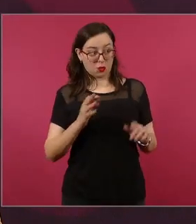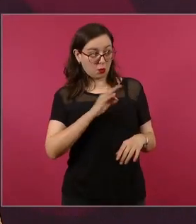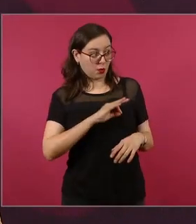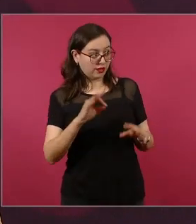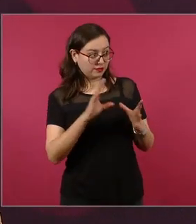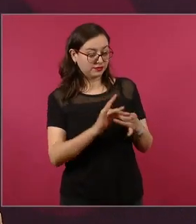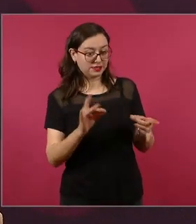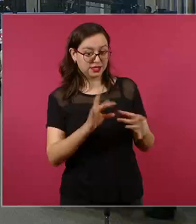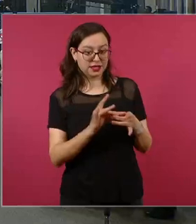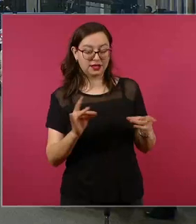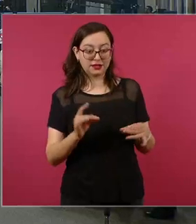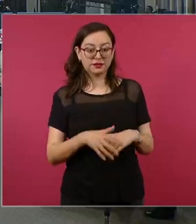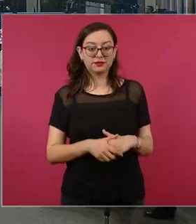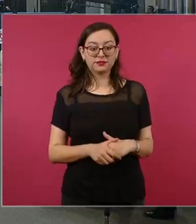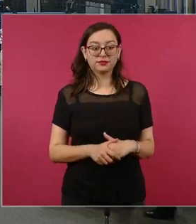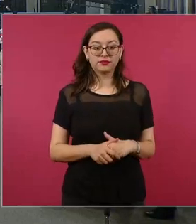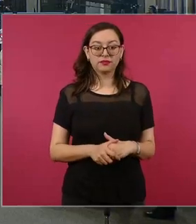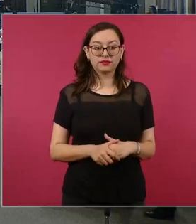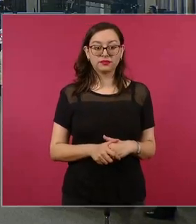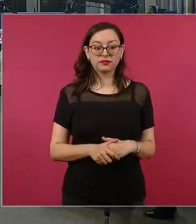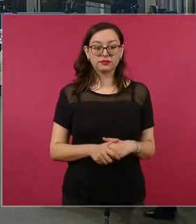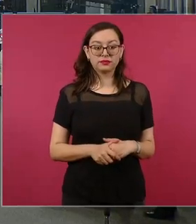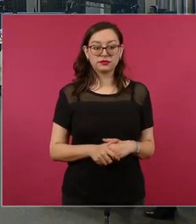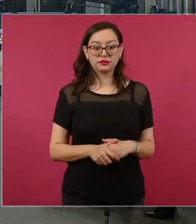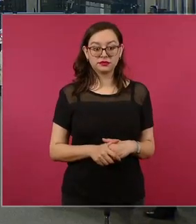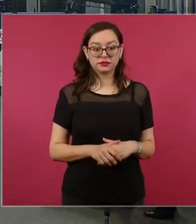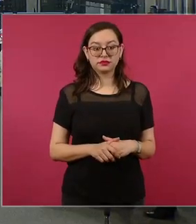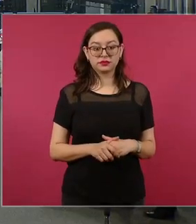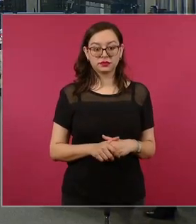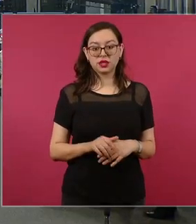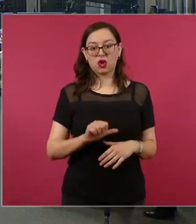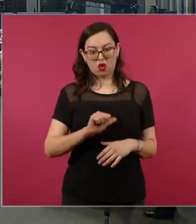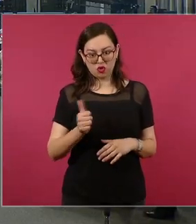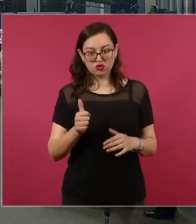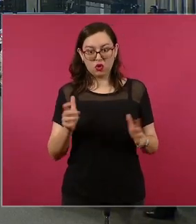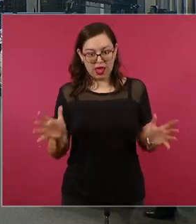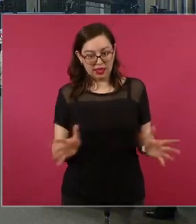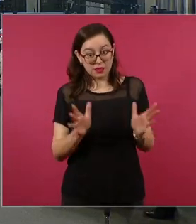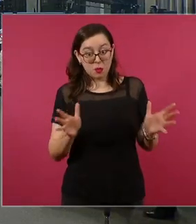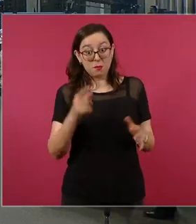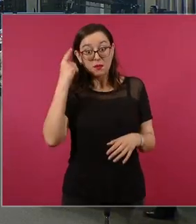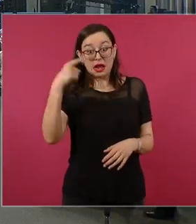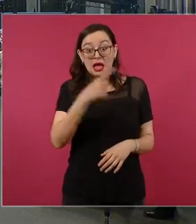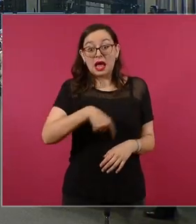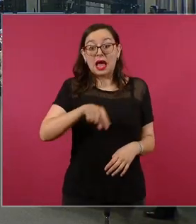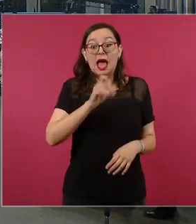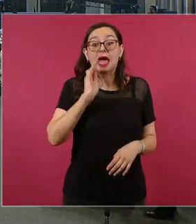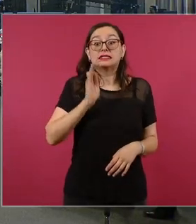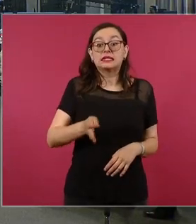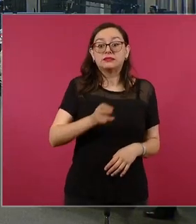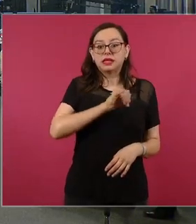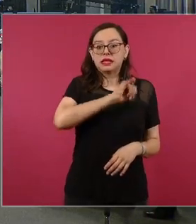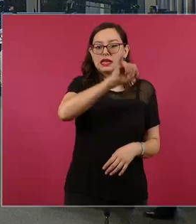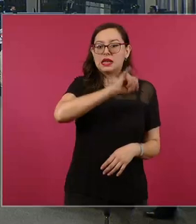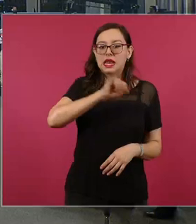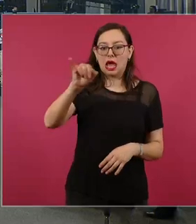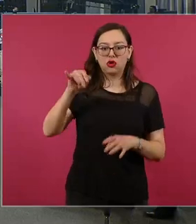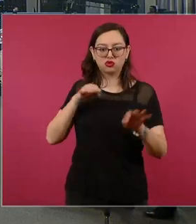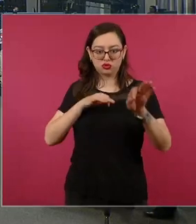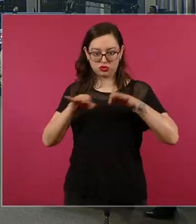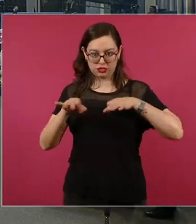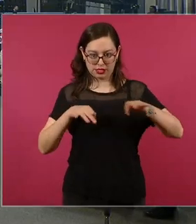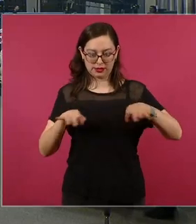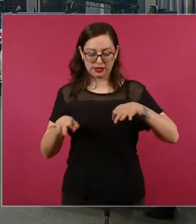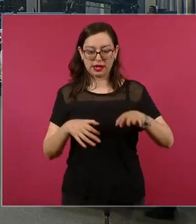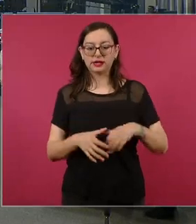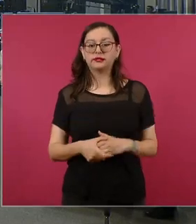puedes explicar? Y otros estímulos. Sí. Sí, muchas gracias,